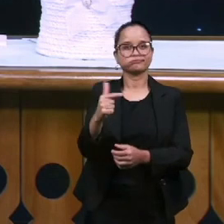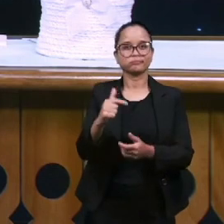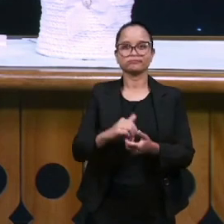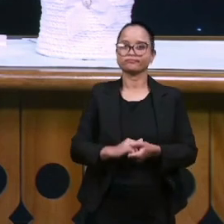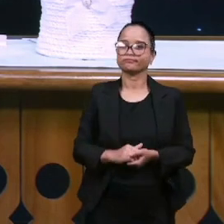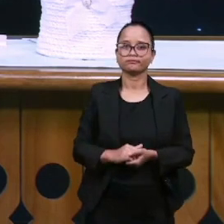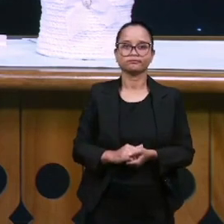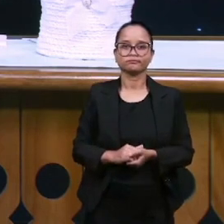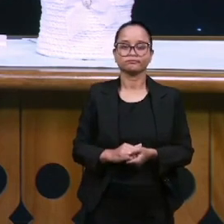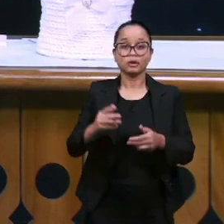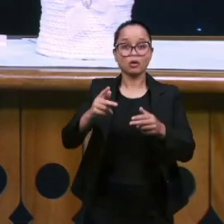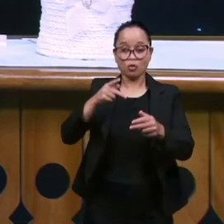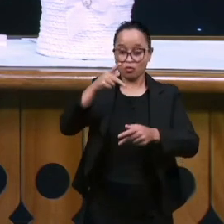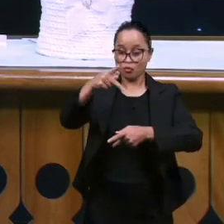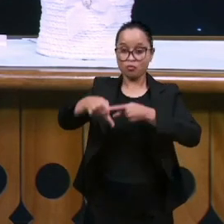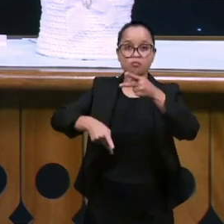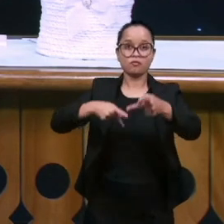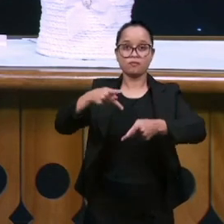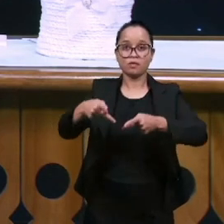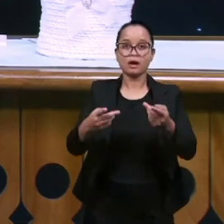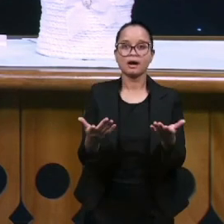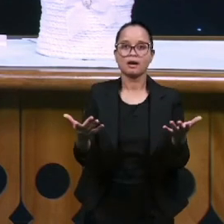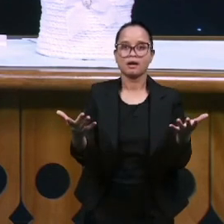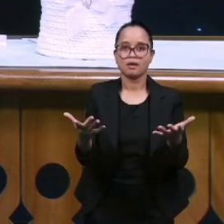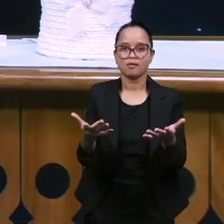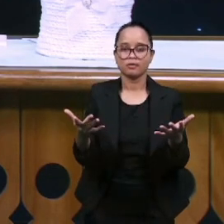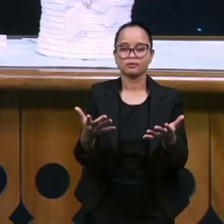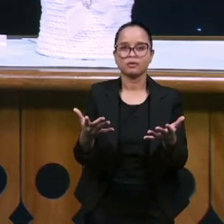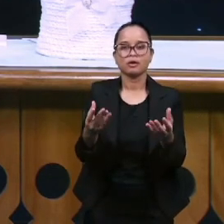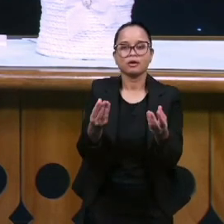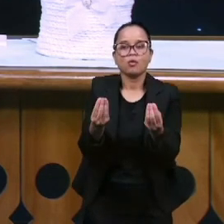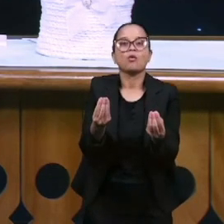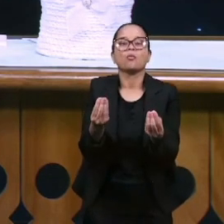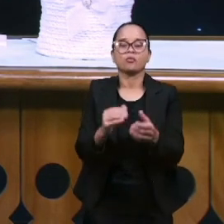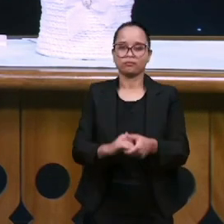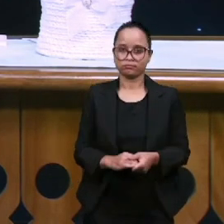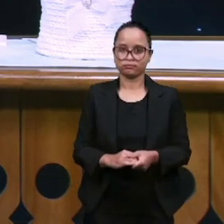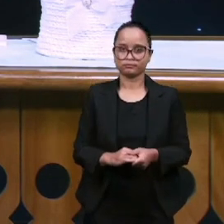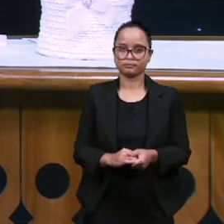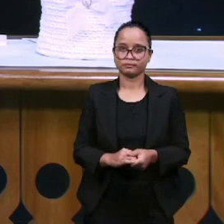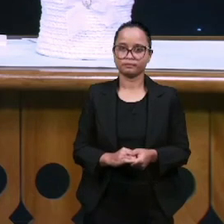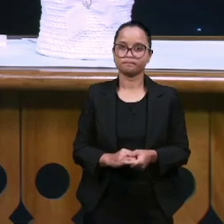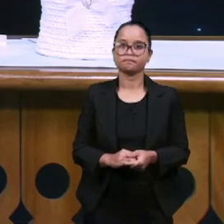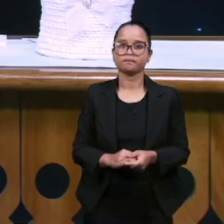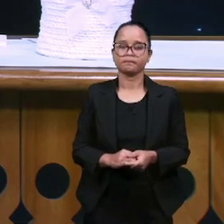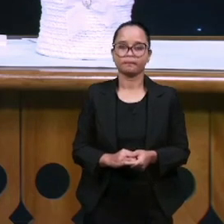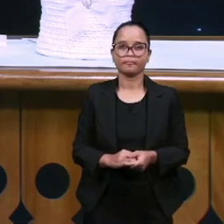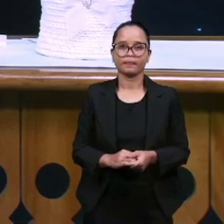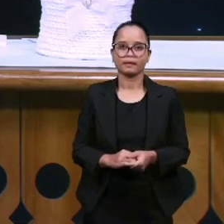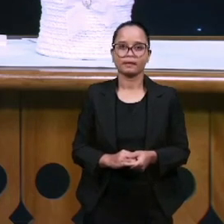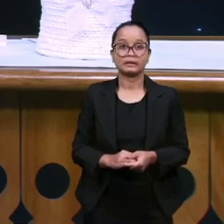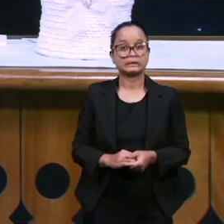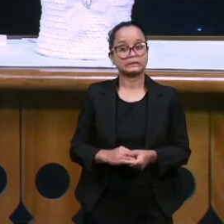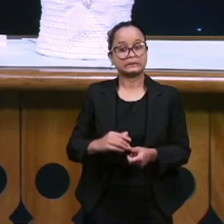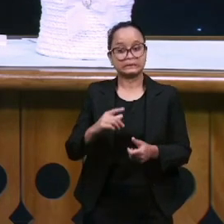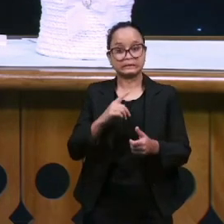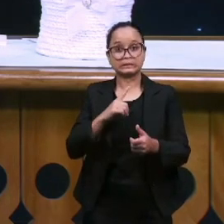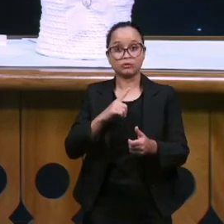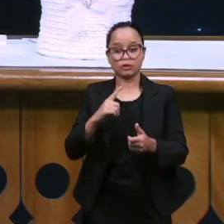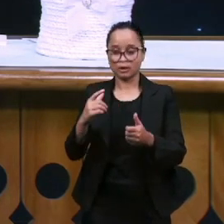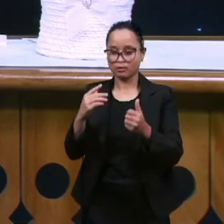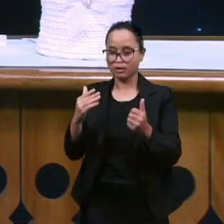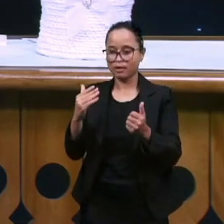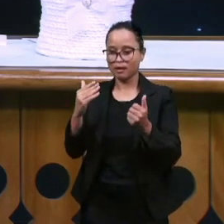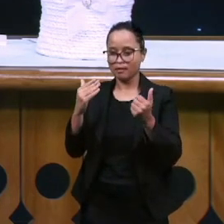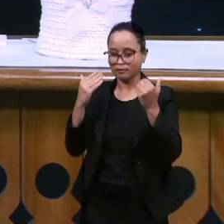El pueblo ahora estaba en esta situación, estaba ahora delante de la nueva